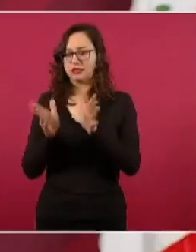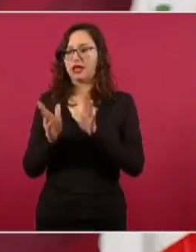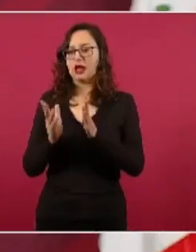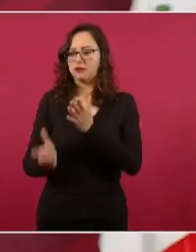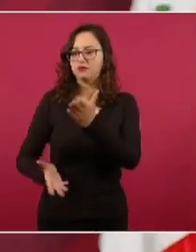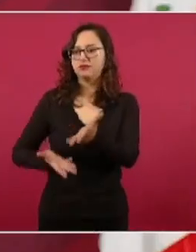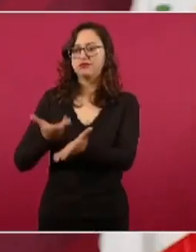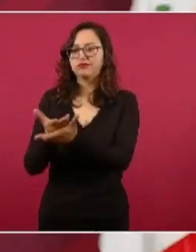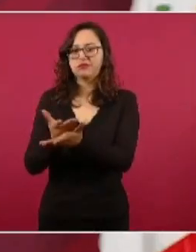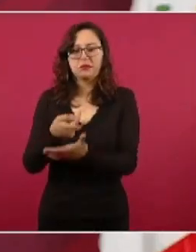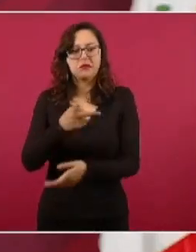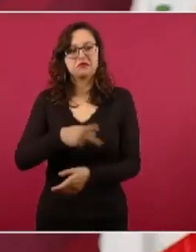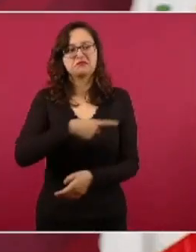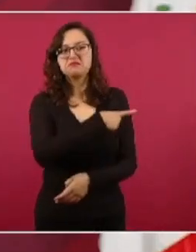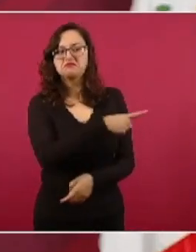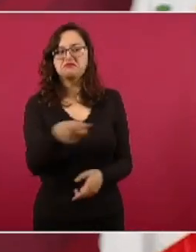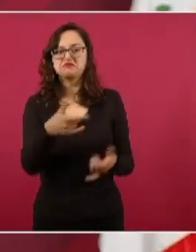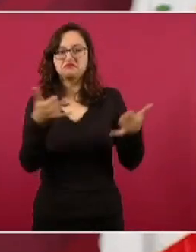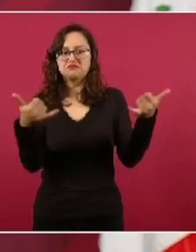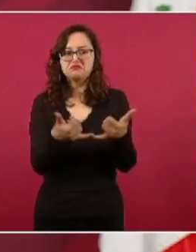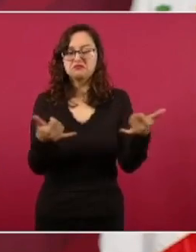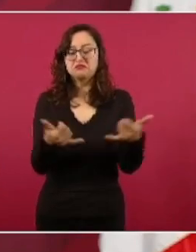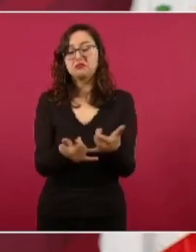como encubridores.